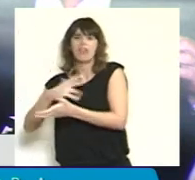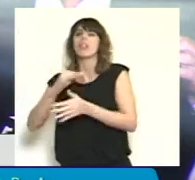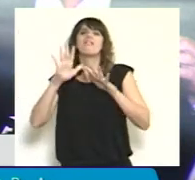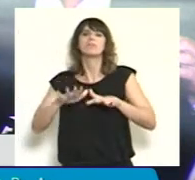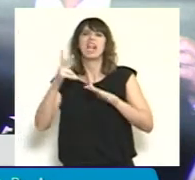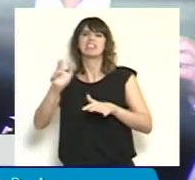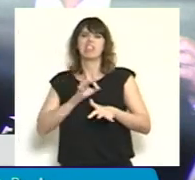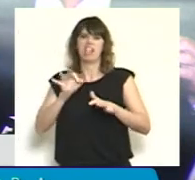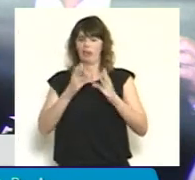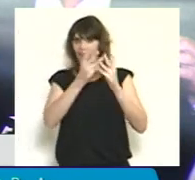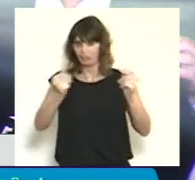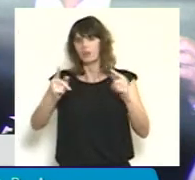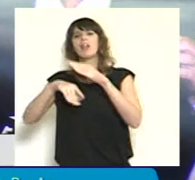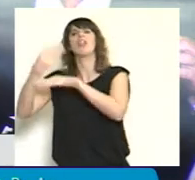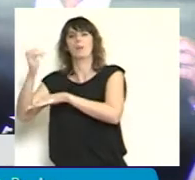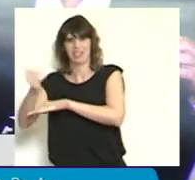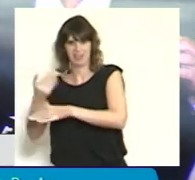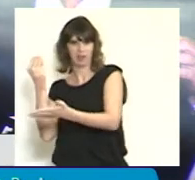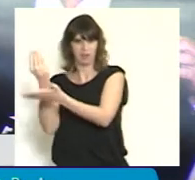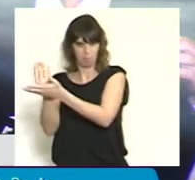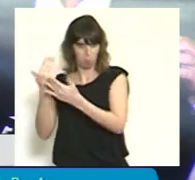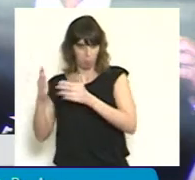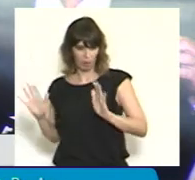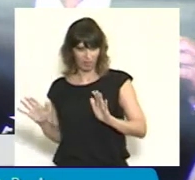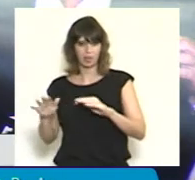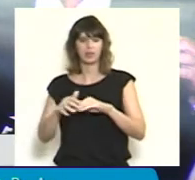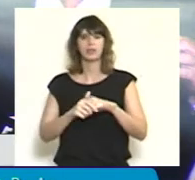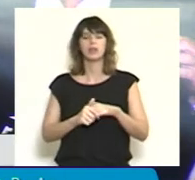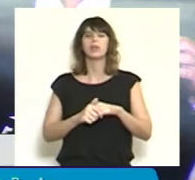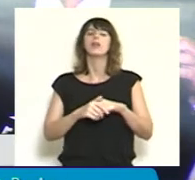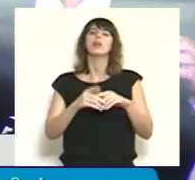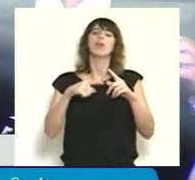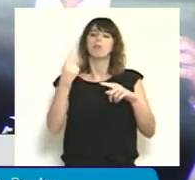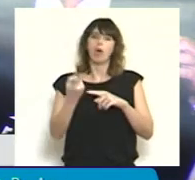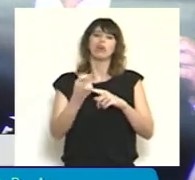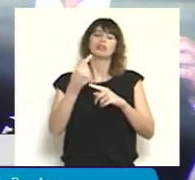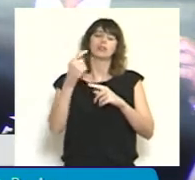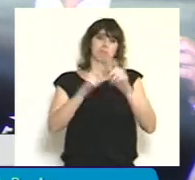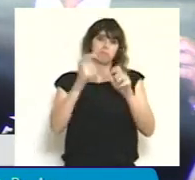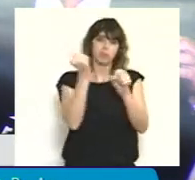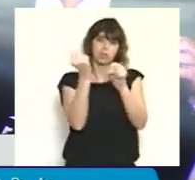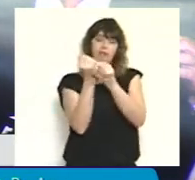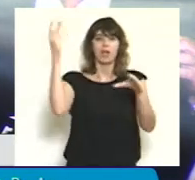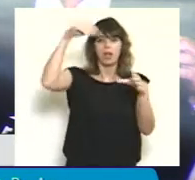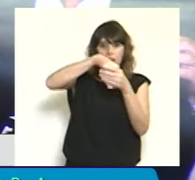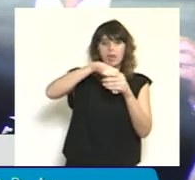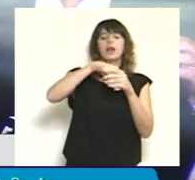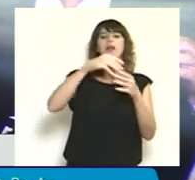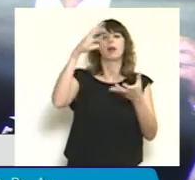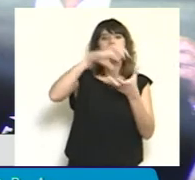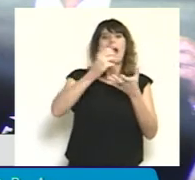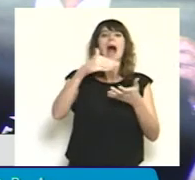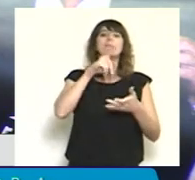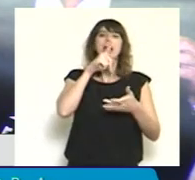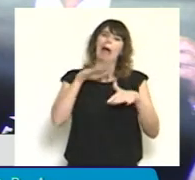utiliza para la recepción de legados que no pueden provenir de aquellos que se benefician con la fabricación y circulación de armas.